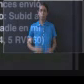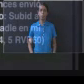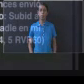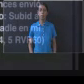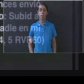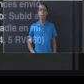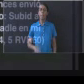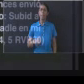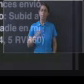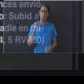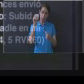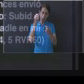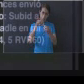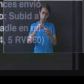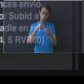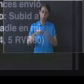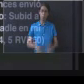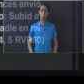Específicamente.